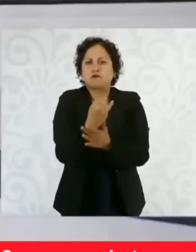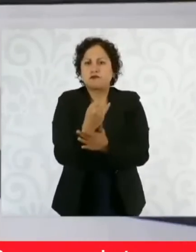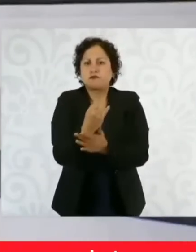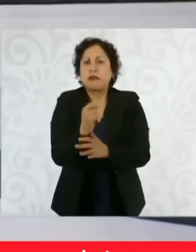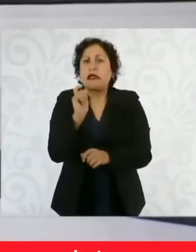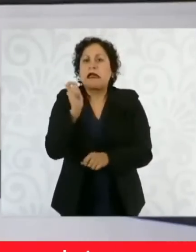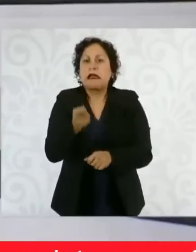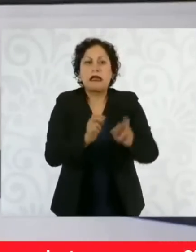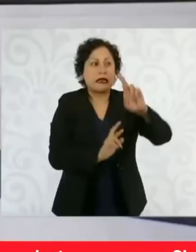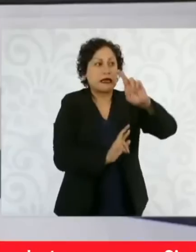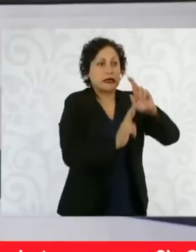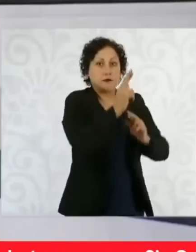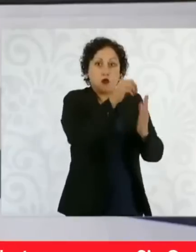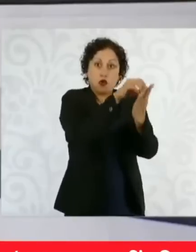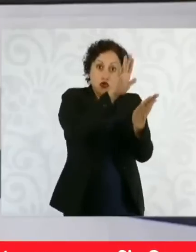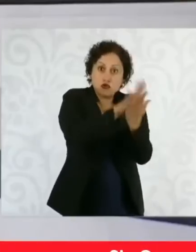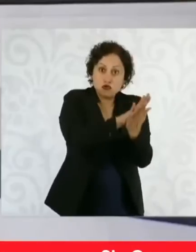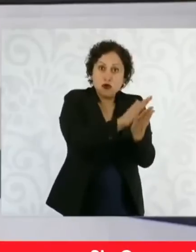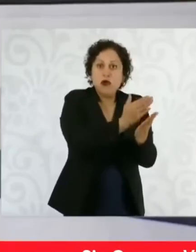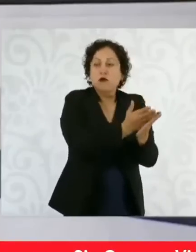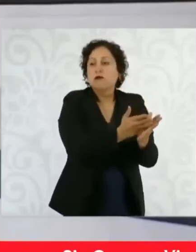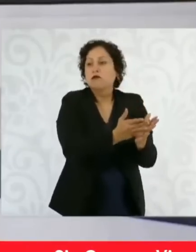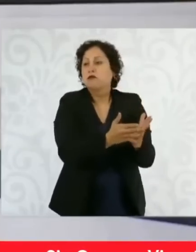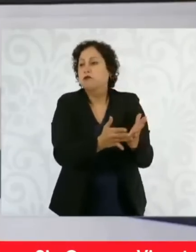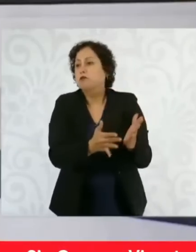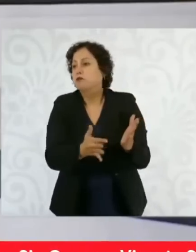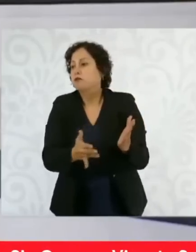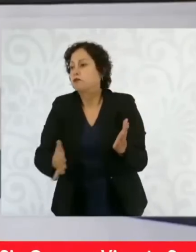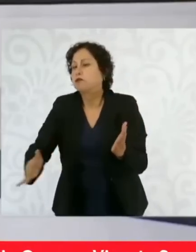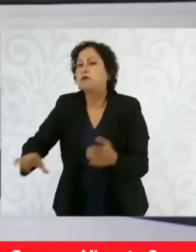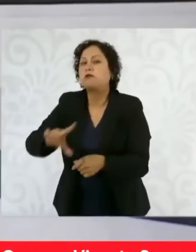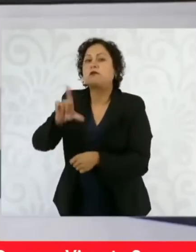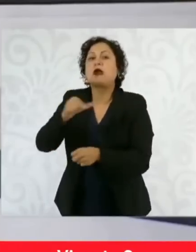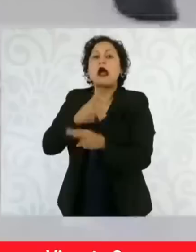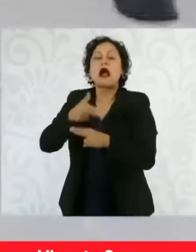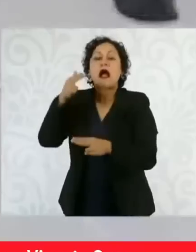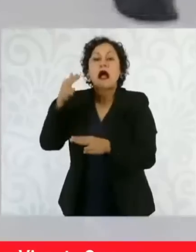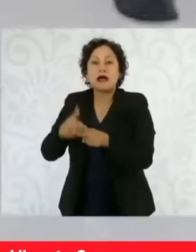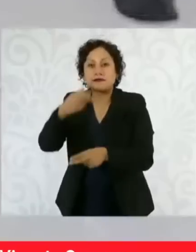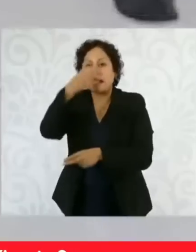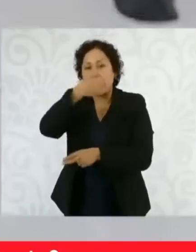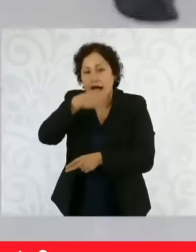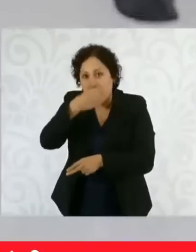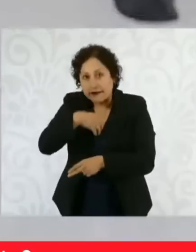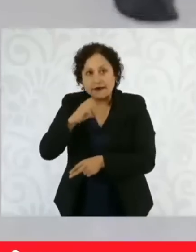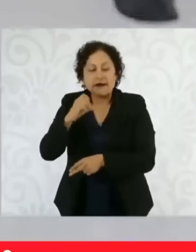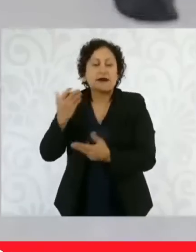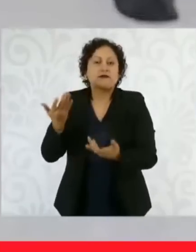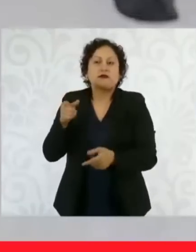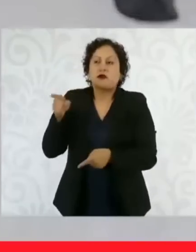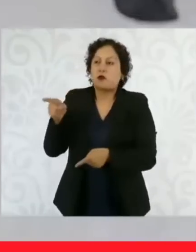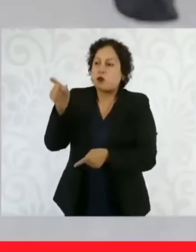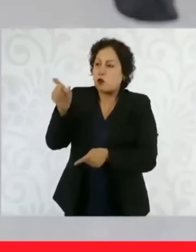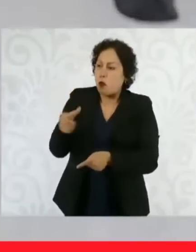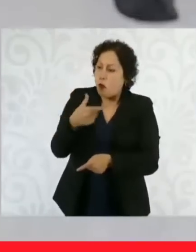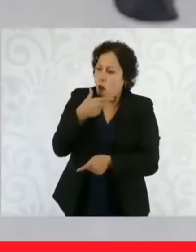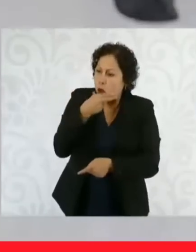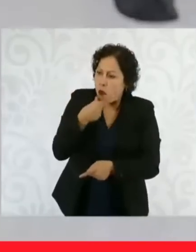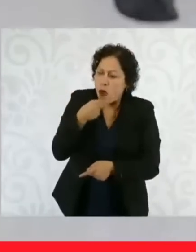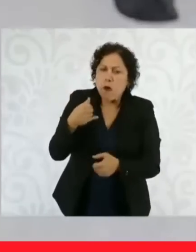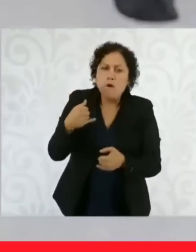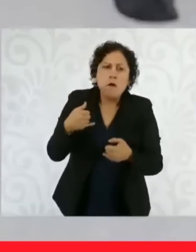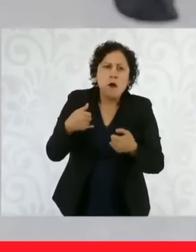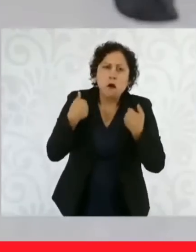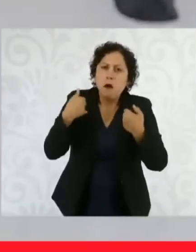fueron cumplidos hasta que llegó el general Lázaro Cárdenas del Río, hombre joven, sencillo, revolucionario, con